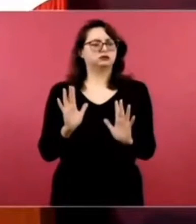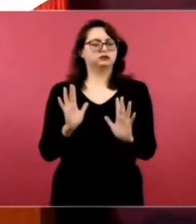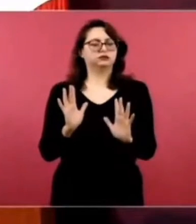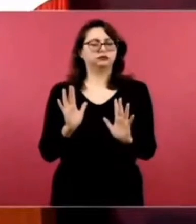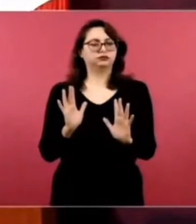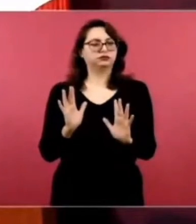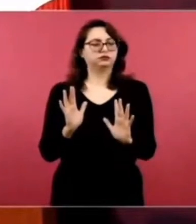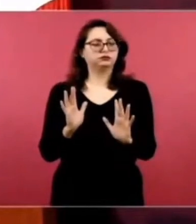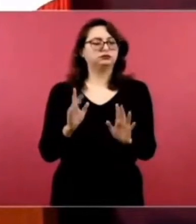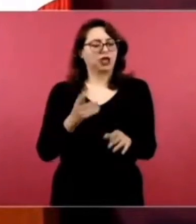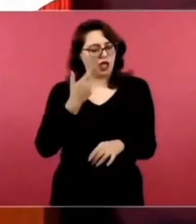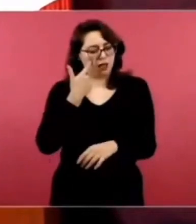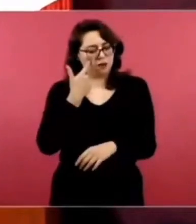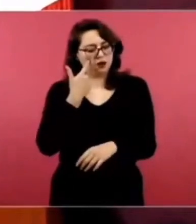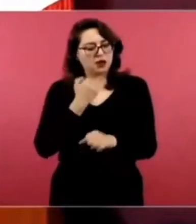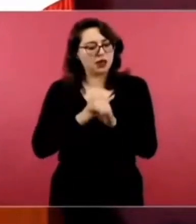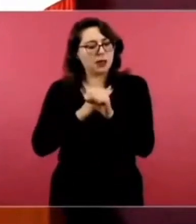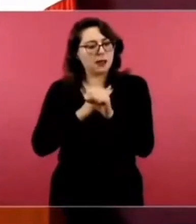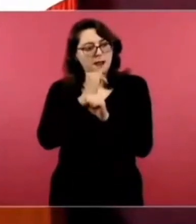de